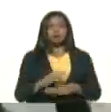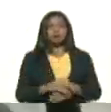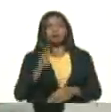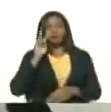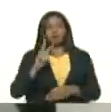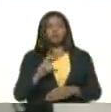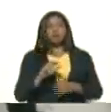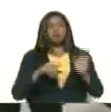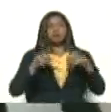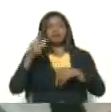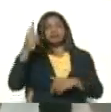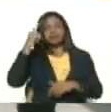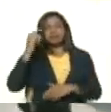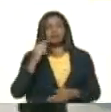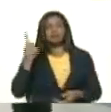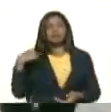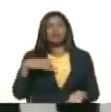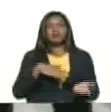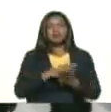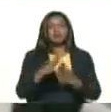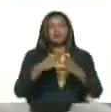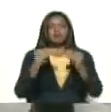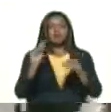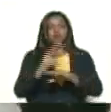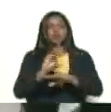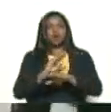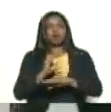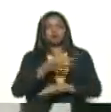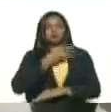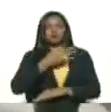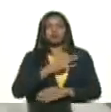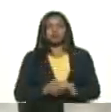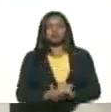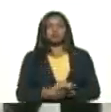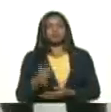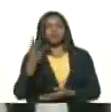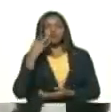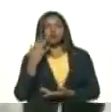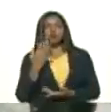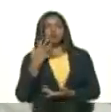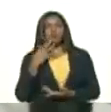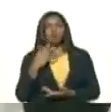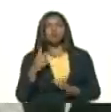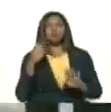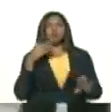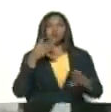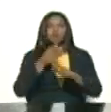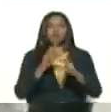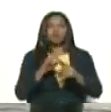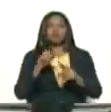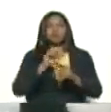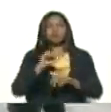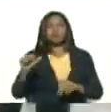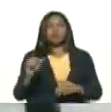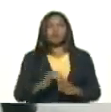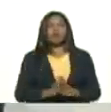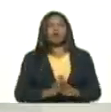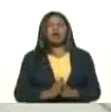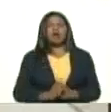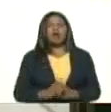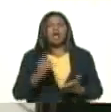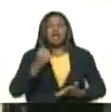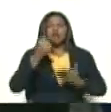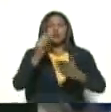de 15 días, tienen garantizada toda la protección social, como por ejemplo el bono que usted ha orientado esta semana y el bono de Semana Santa,